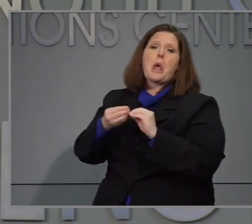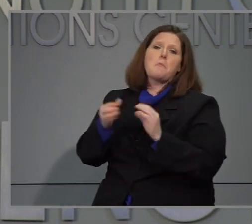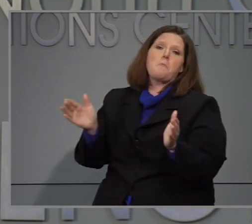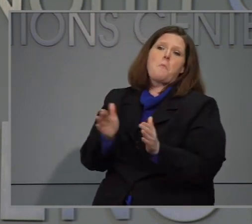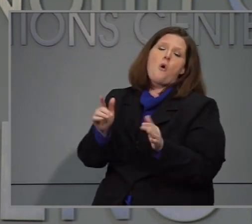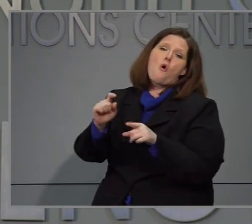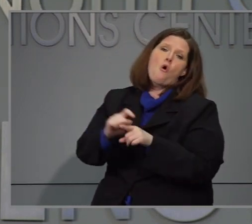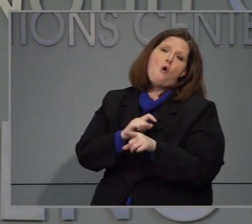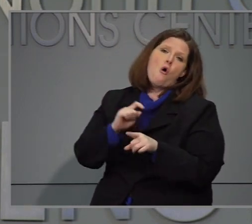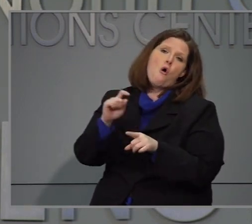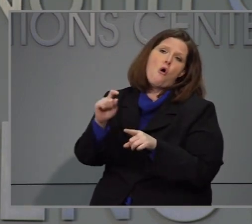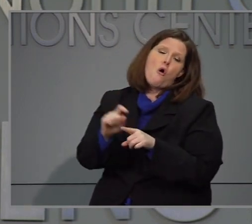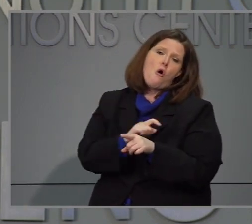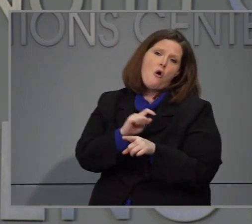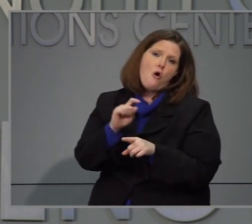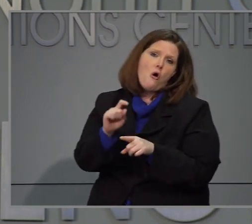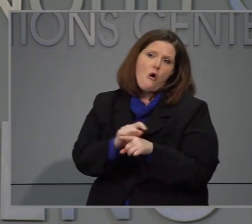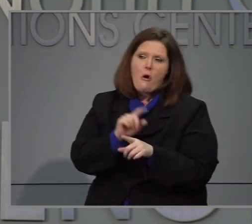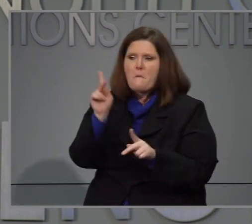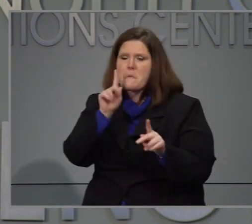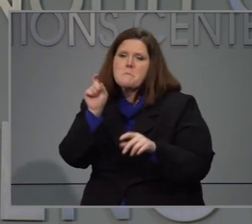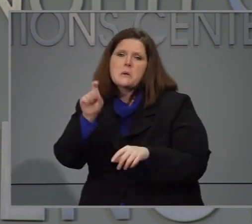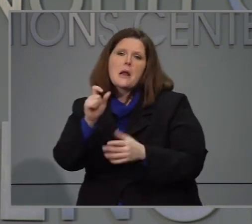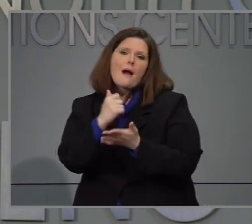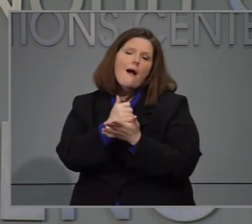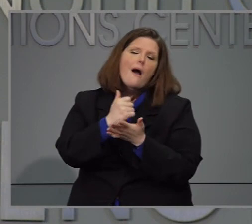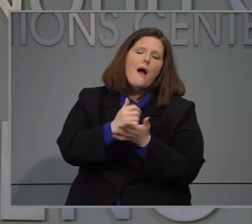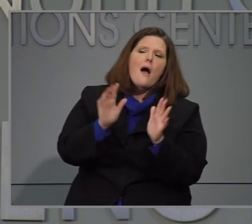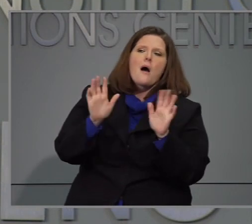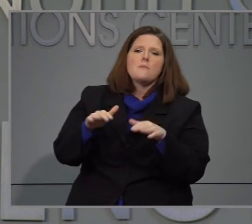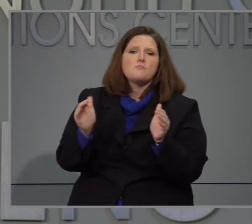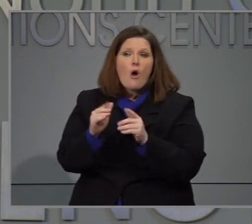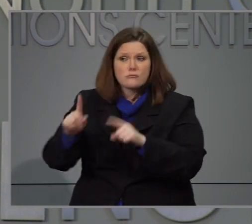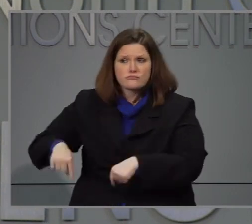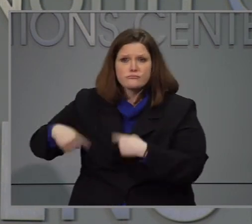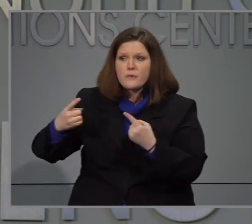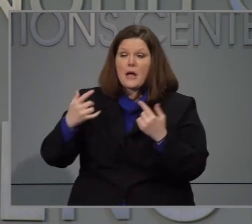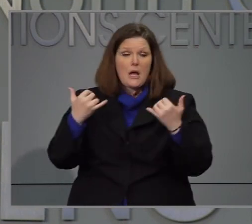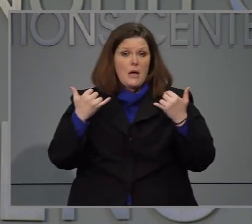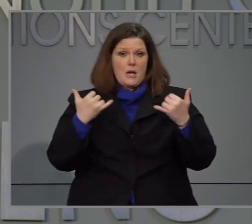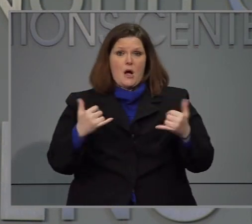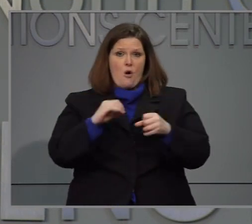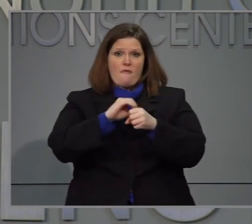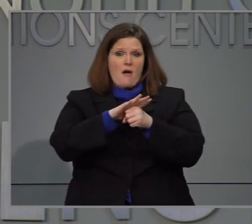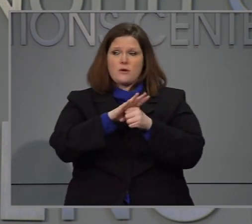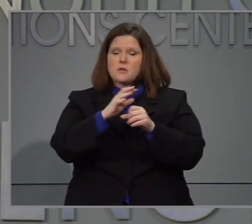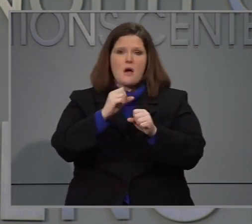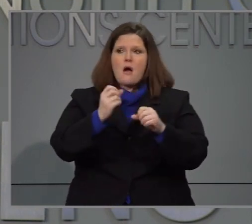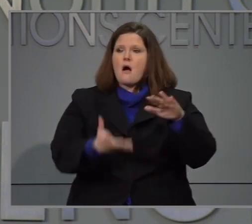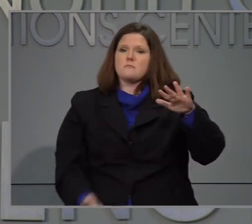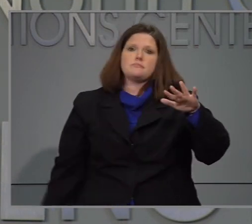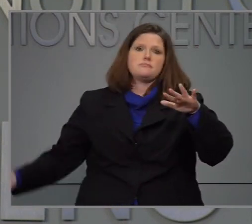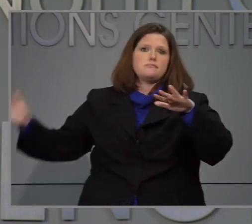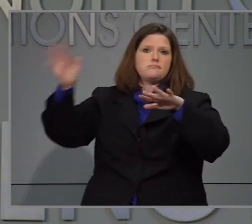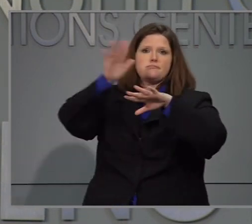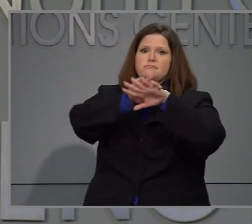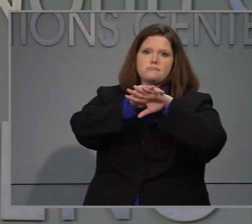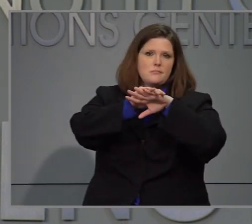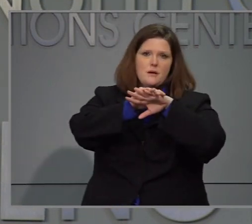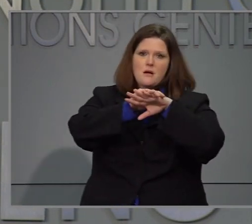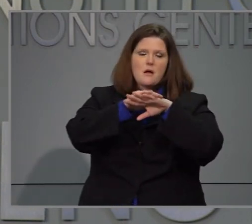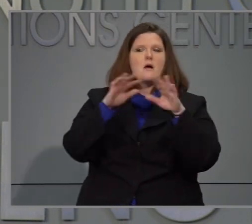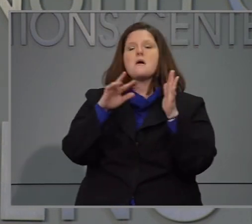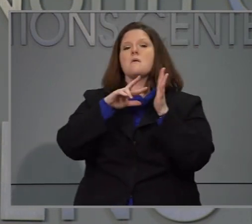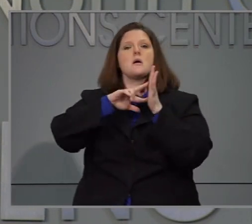de llamadas está aumentando, pero está habiendo progreso. Hay más gente en los centros de llamada y